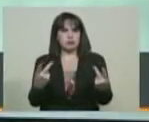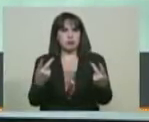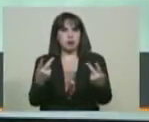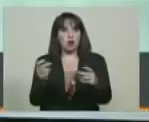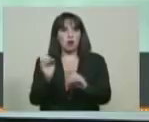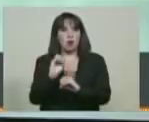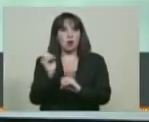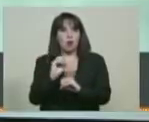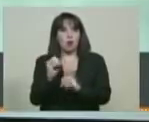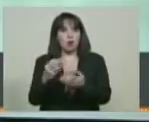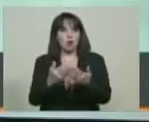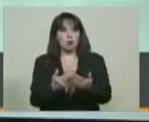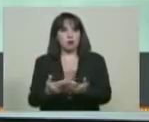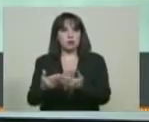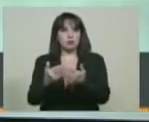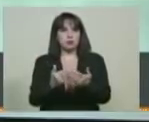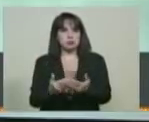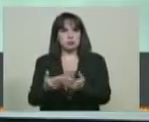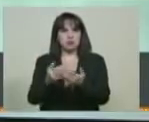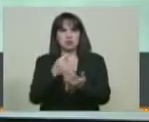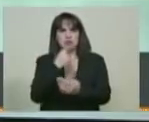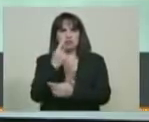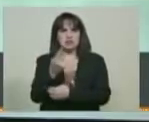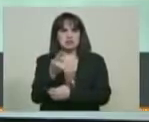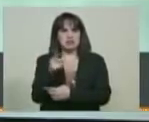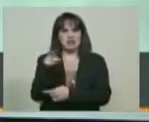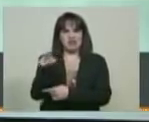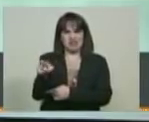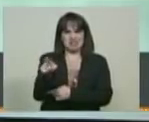los amigos de uno cuando veían algo así, este bicho es raro.